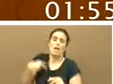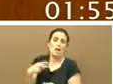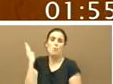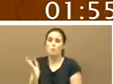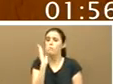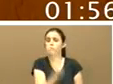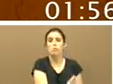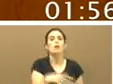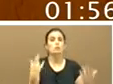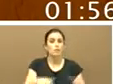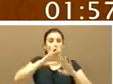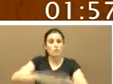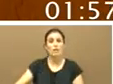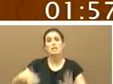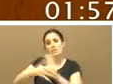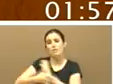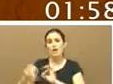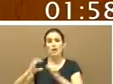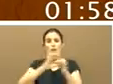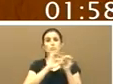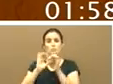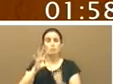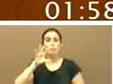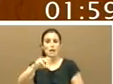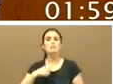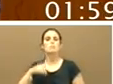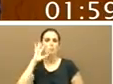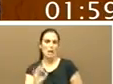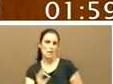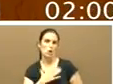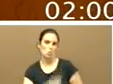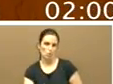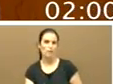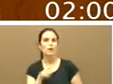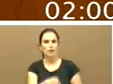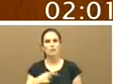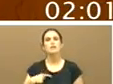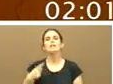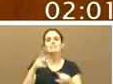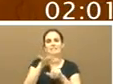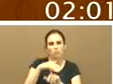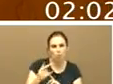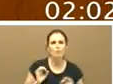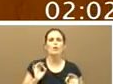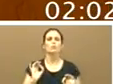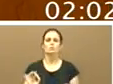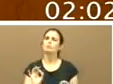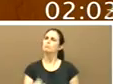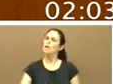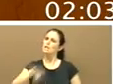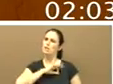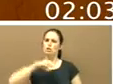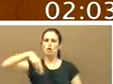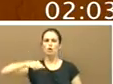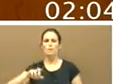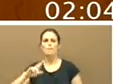por lo tanto, en peligro la cohesión del país. Señorías, en este embiste del señor Mas